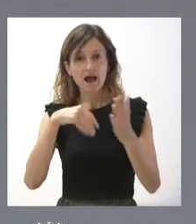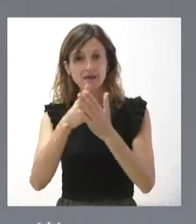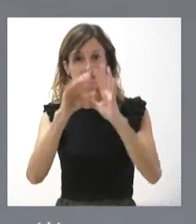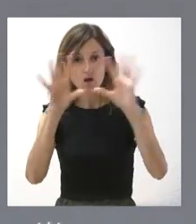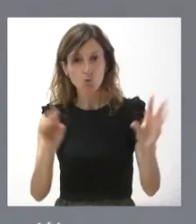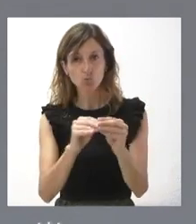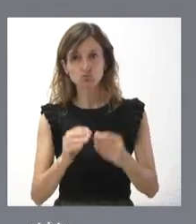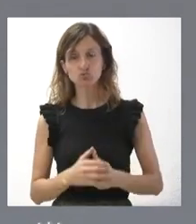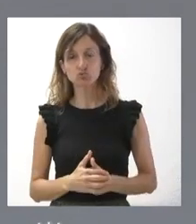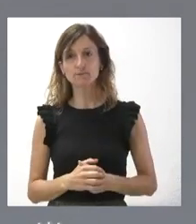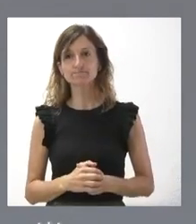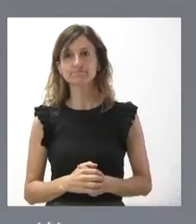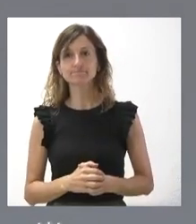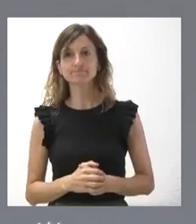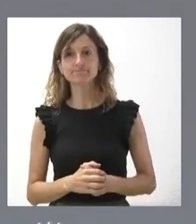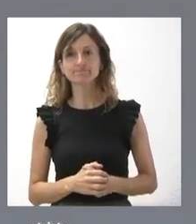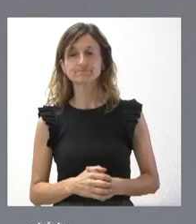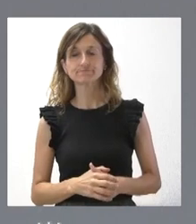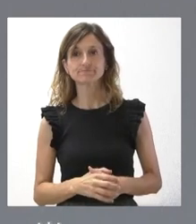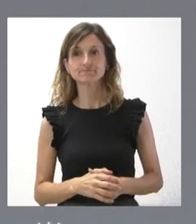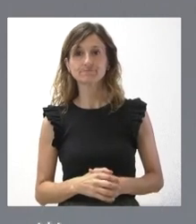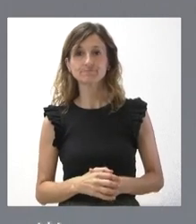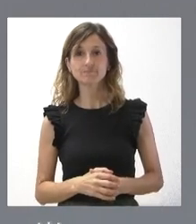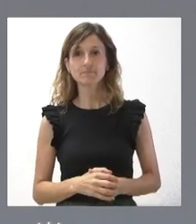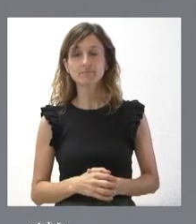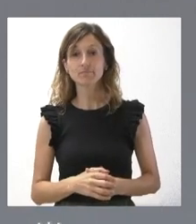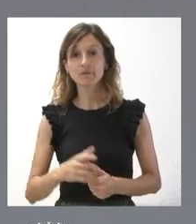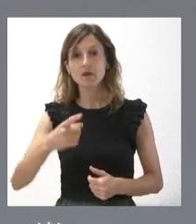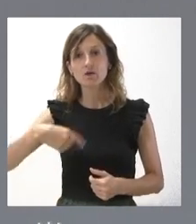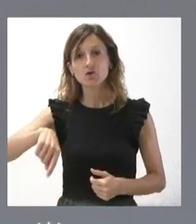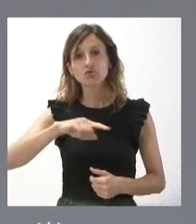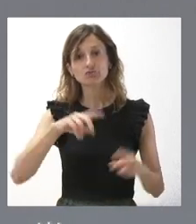conclusión y alguna solución. Y nosotros este tema